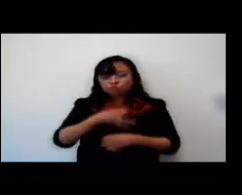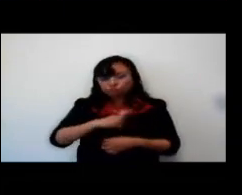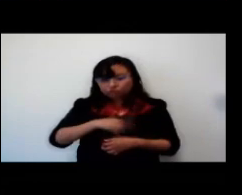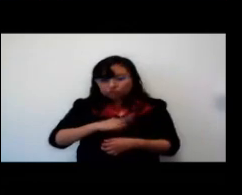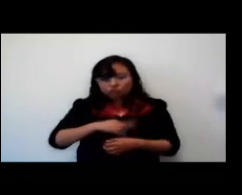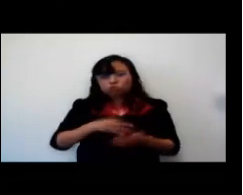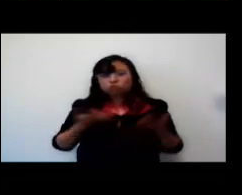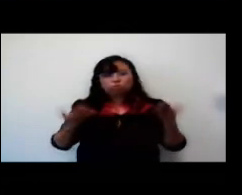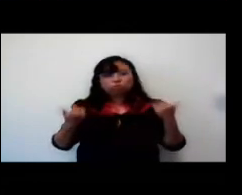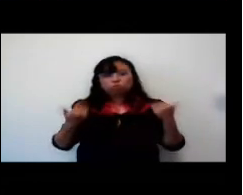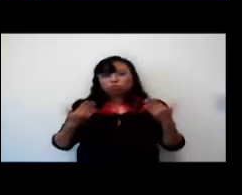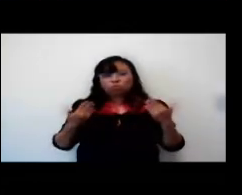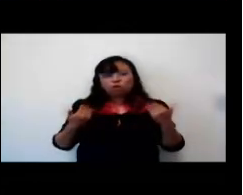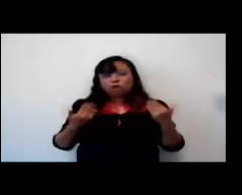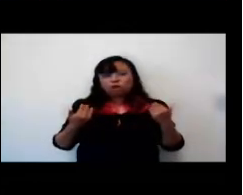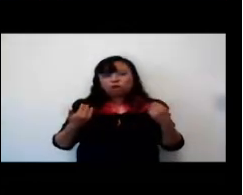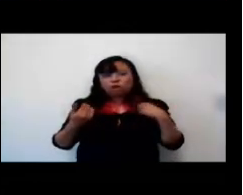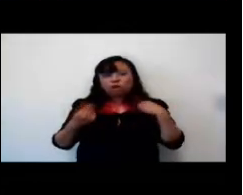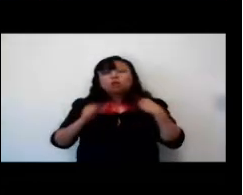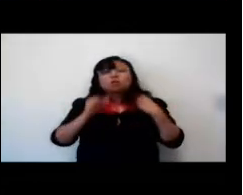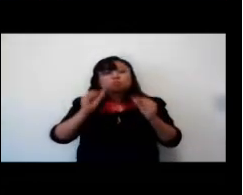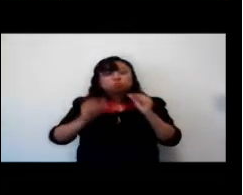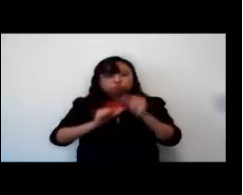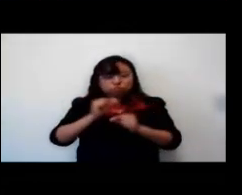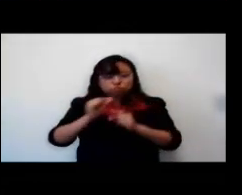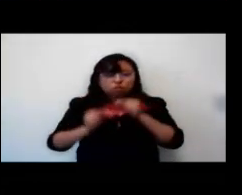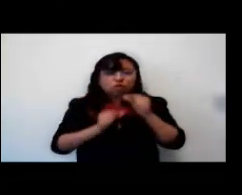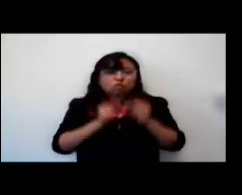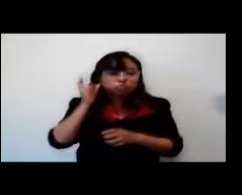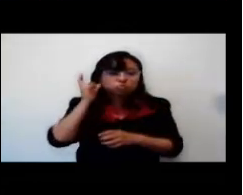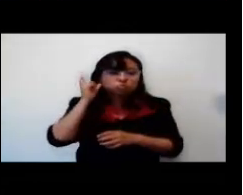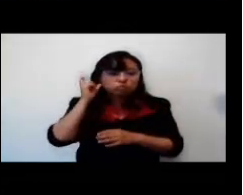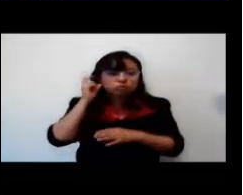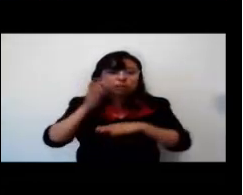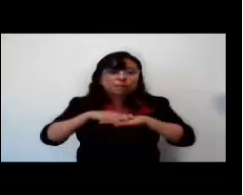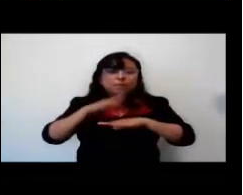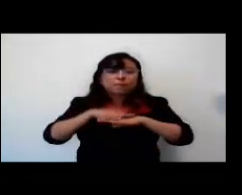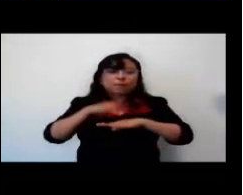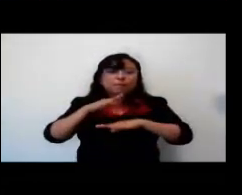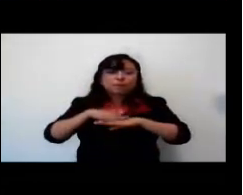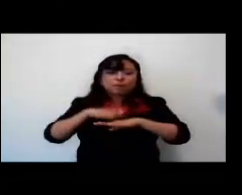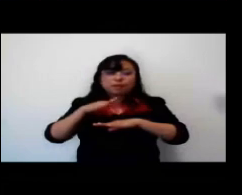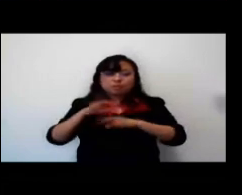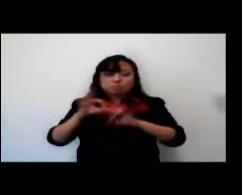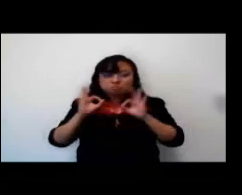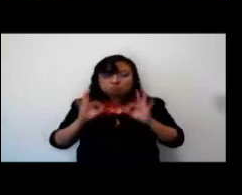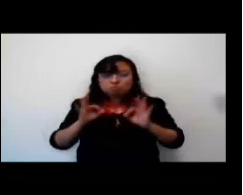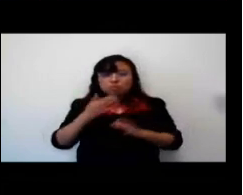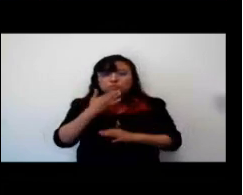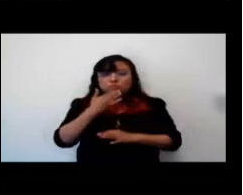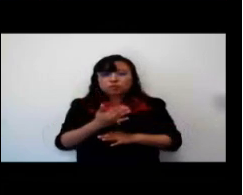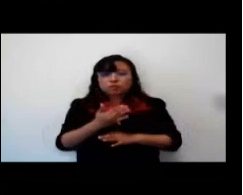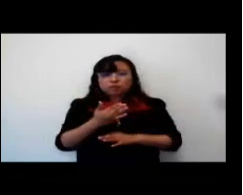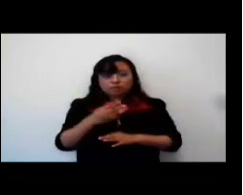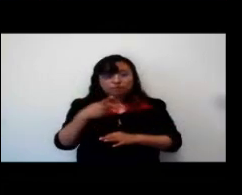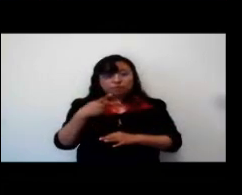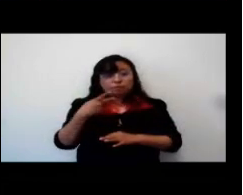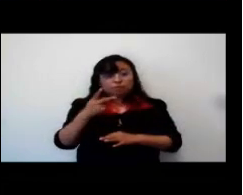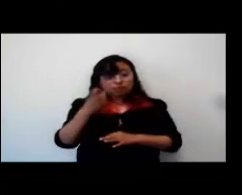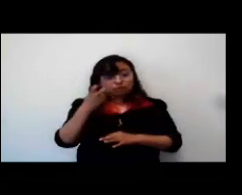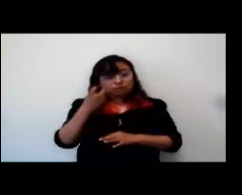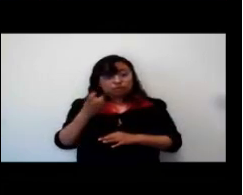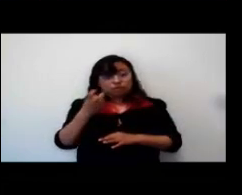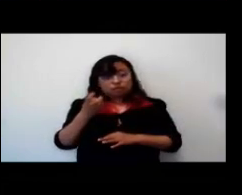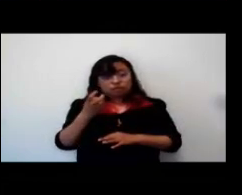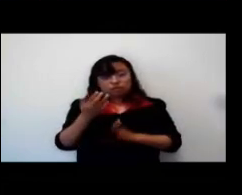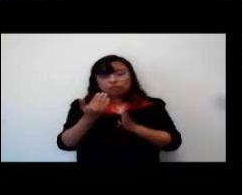oídos que han ido creciendo con el tiempo y tienen una cóclea bien formada. Entonces es una cirugía de bajo riesgo,